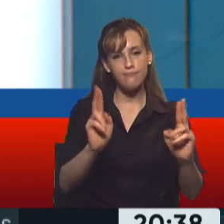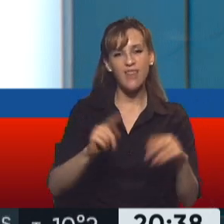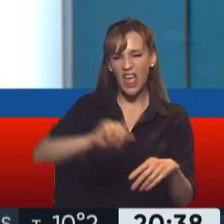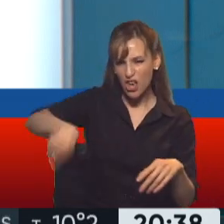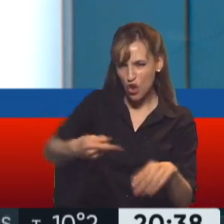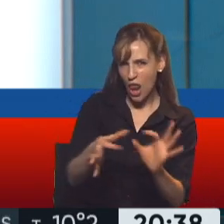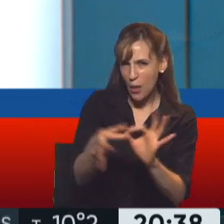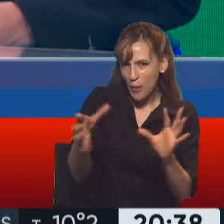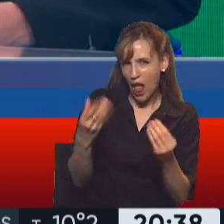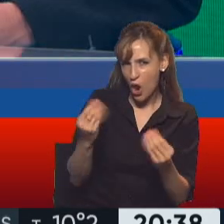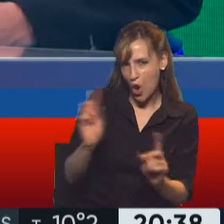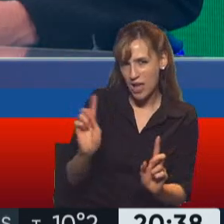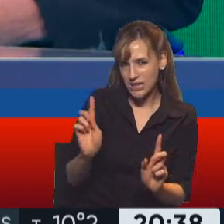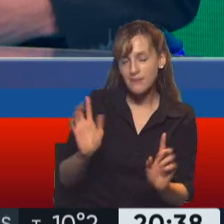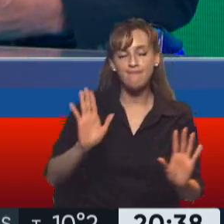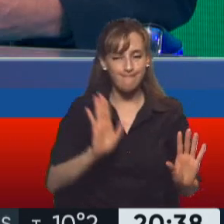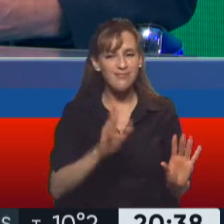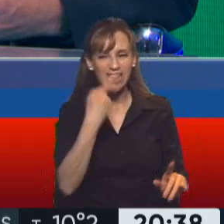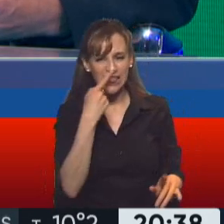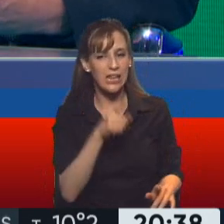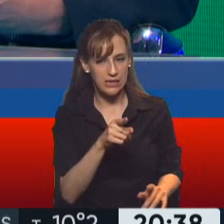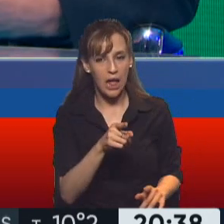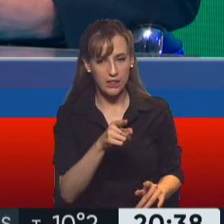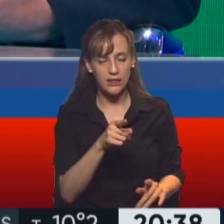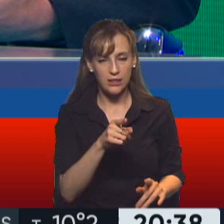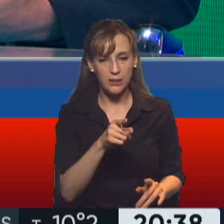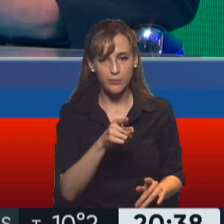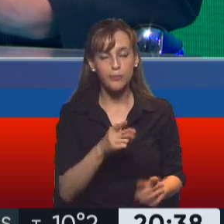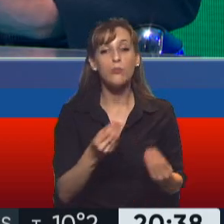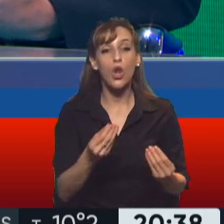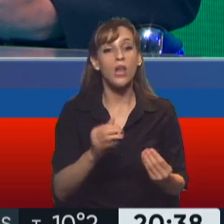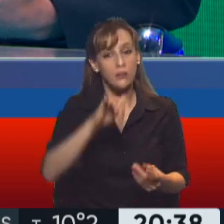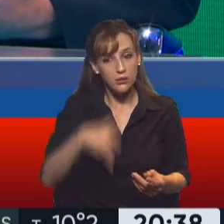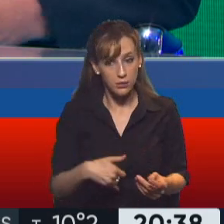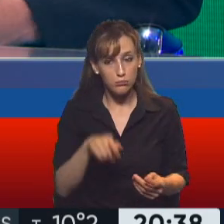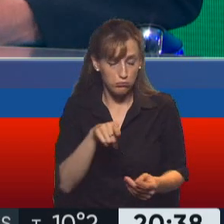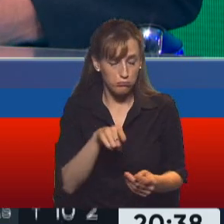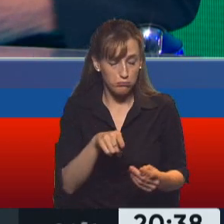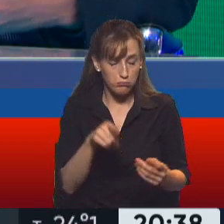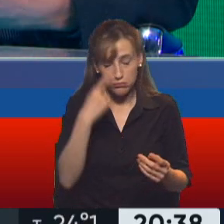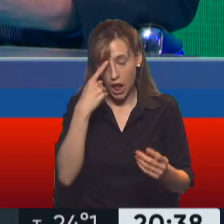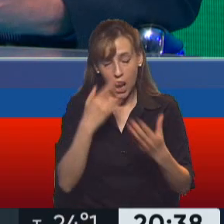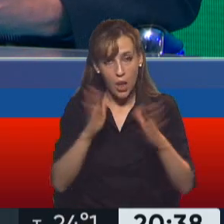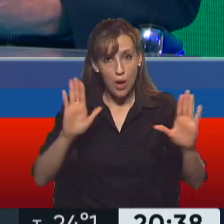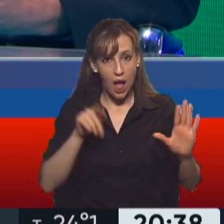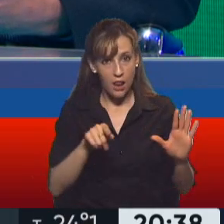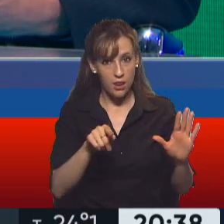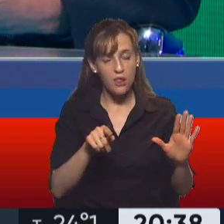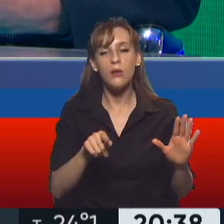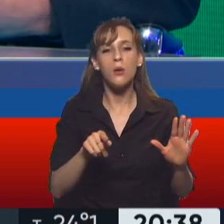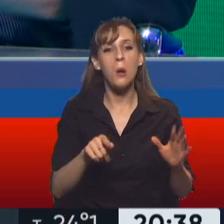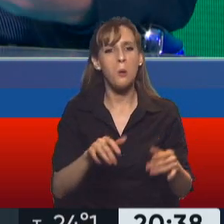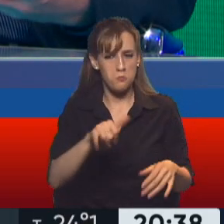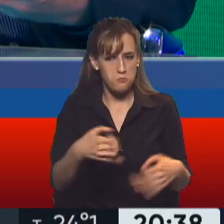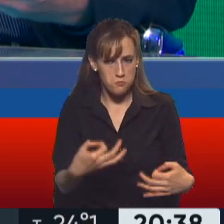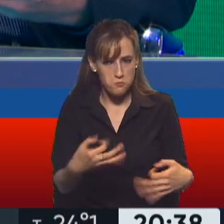liberales? Es interesante porque la verdad es que el núcleo de su doctrina es liberal. Yo coincido con que se presenten como liberales